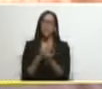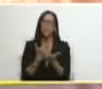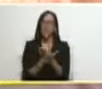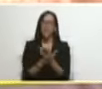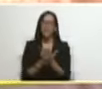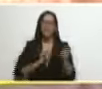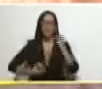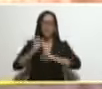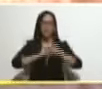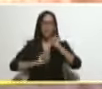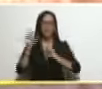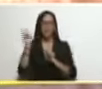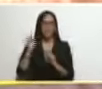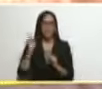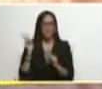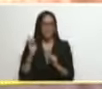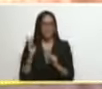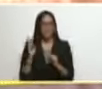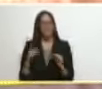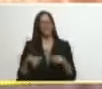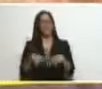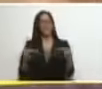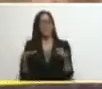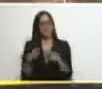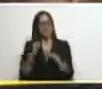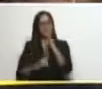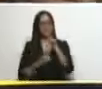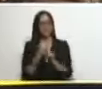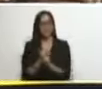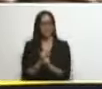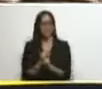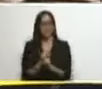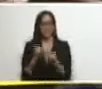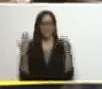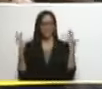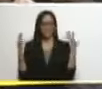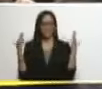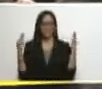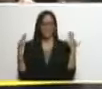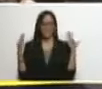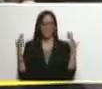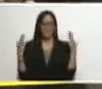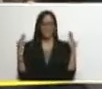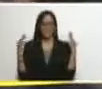la defensa de Venezuela en los escenarios internacionales.